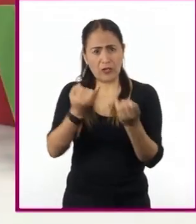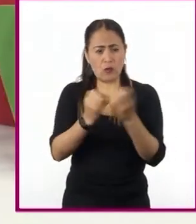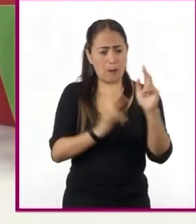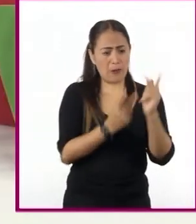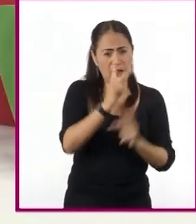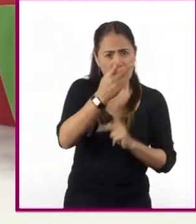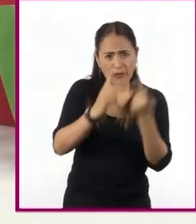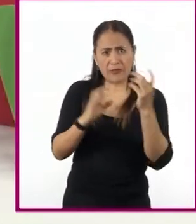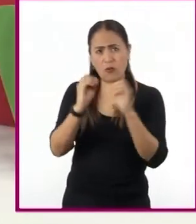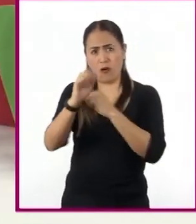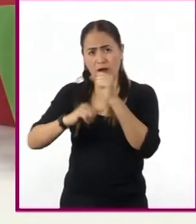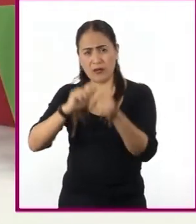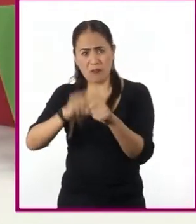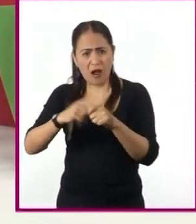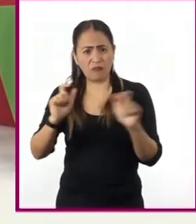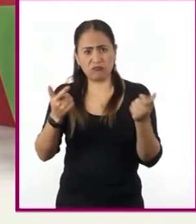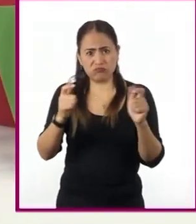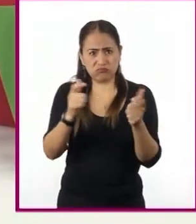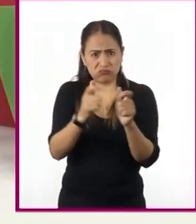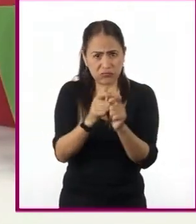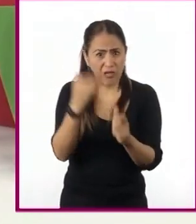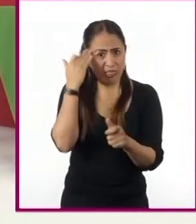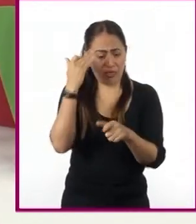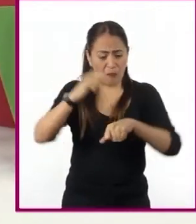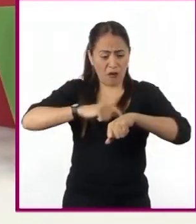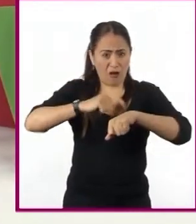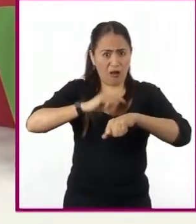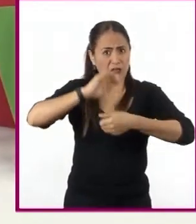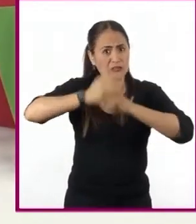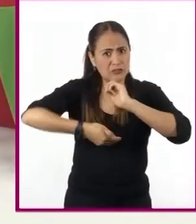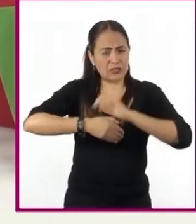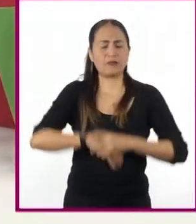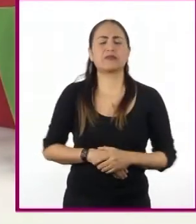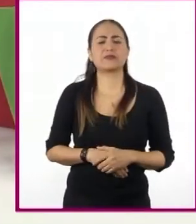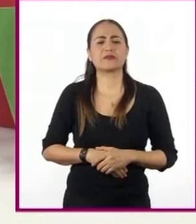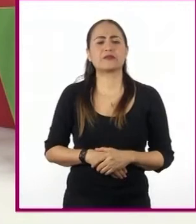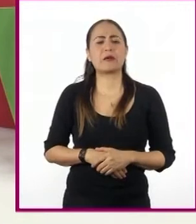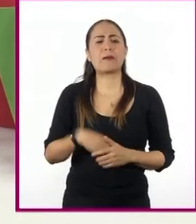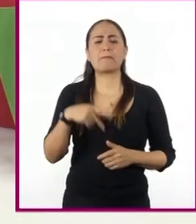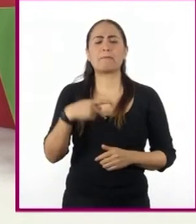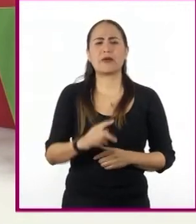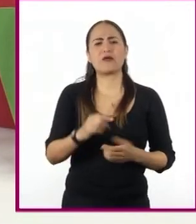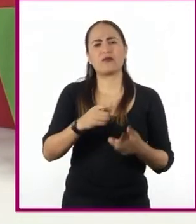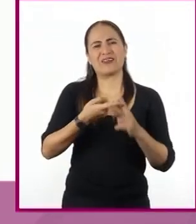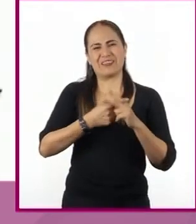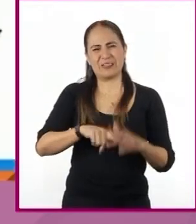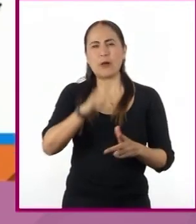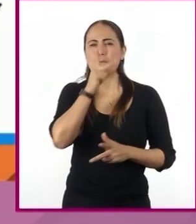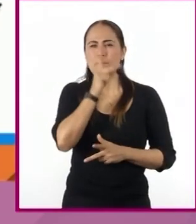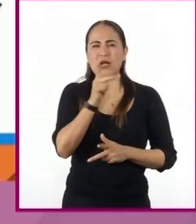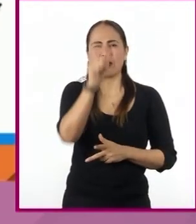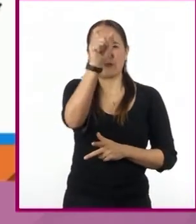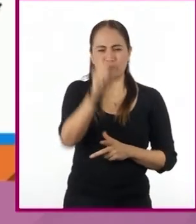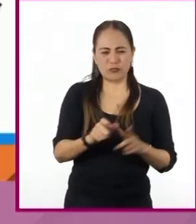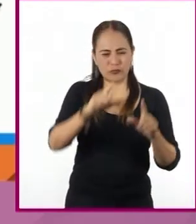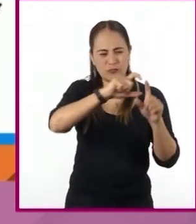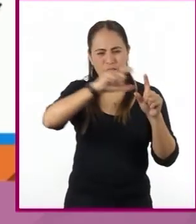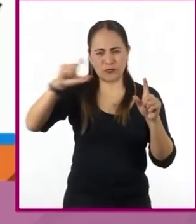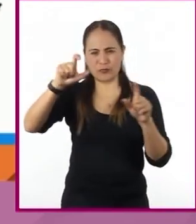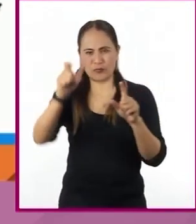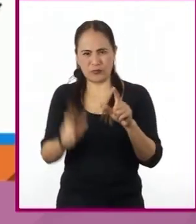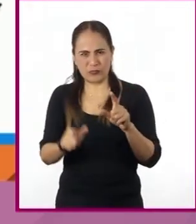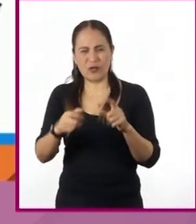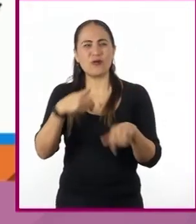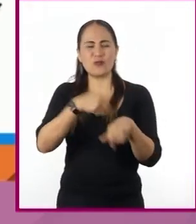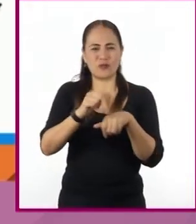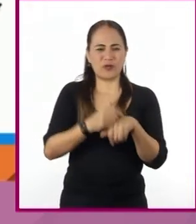vegetales. Se nos está acabando el tiempo, así que empecemos con el crucigrama. Empecemos con el número 1,